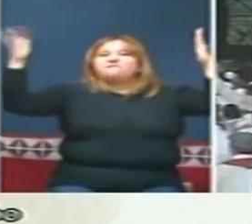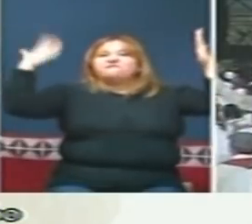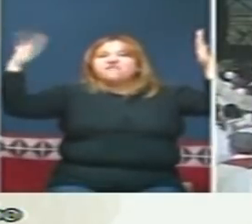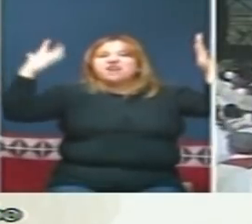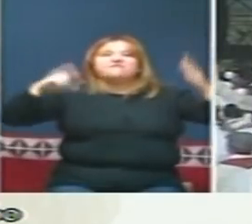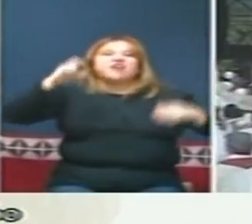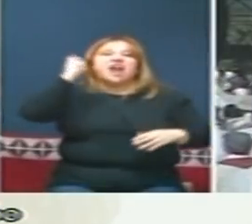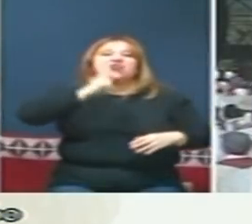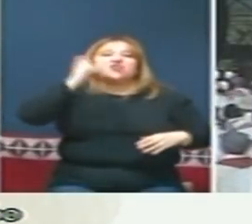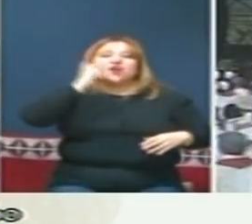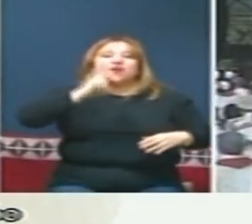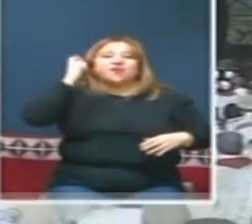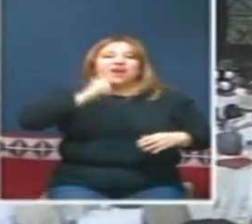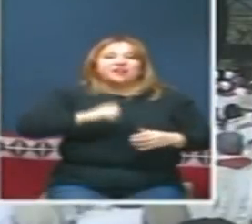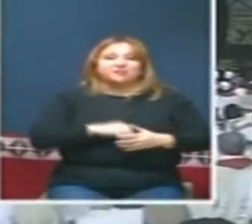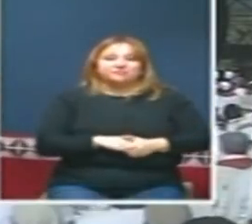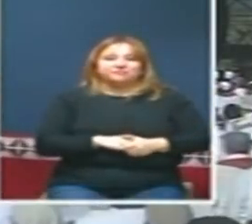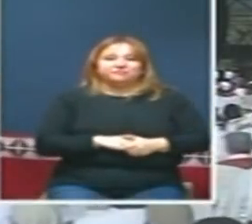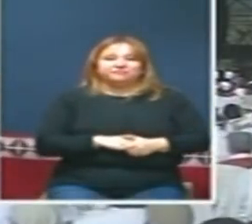¡Viva!